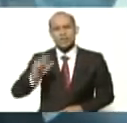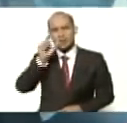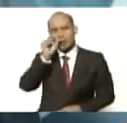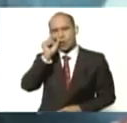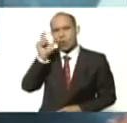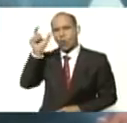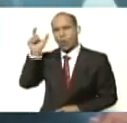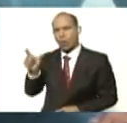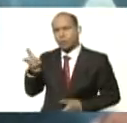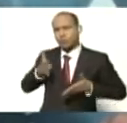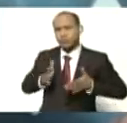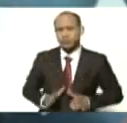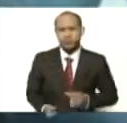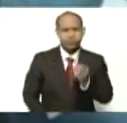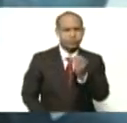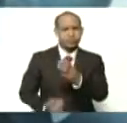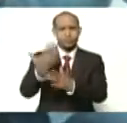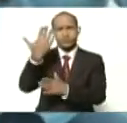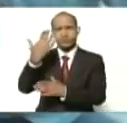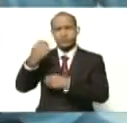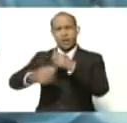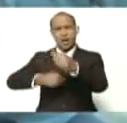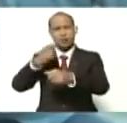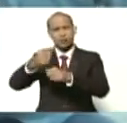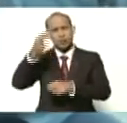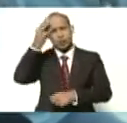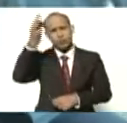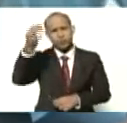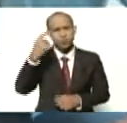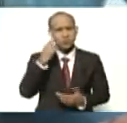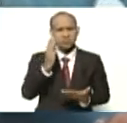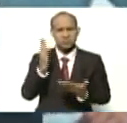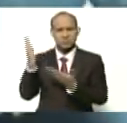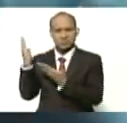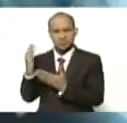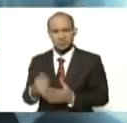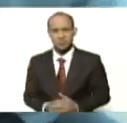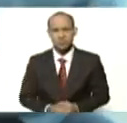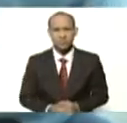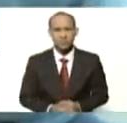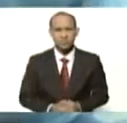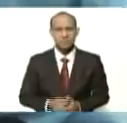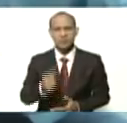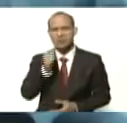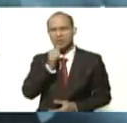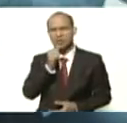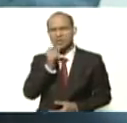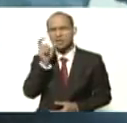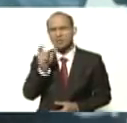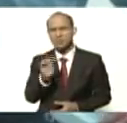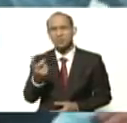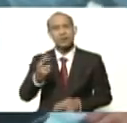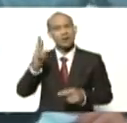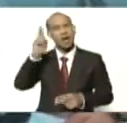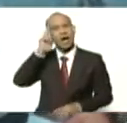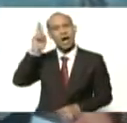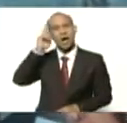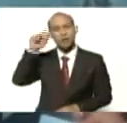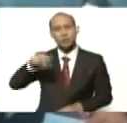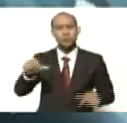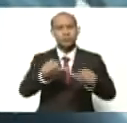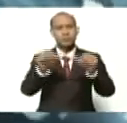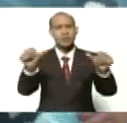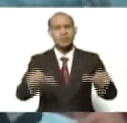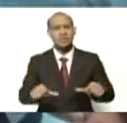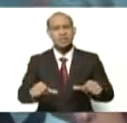fundadores de los consejos fiscales de pescadores socialistas presidente y quien es bueno la razón de ser de este programa